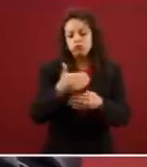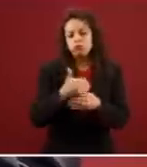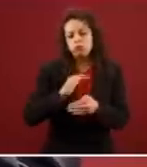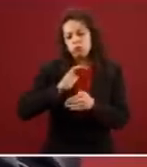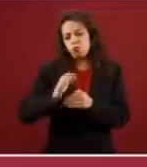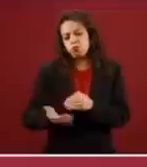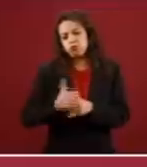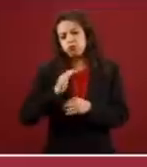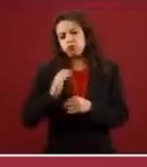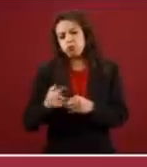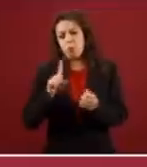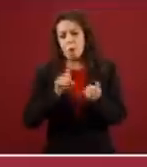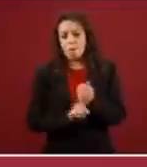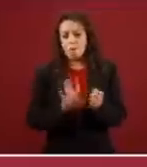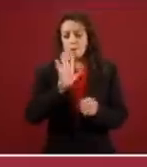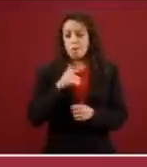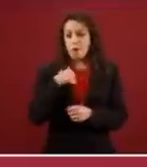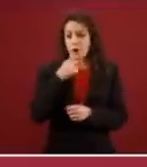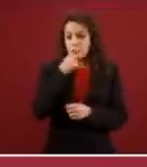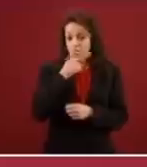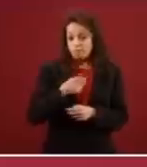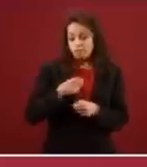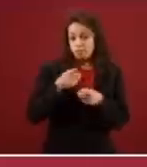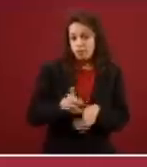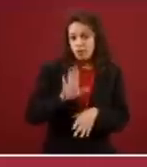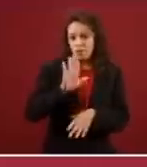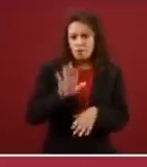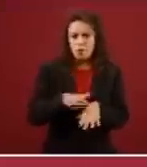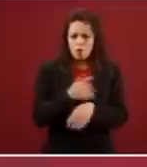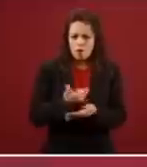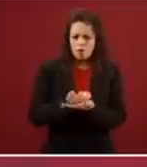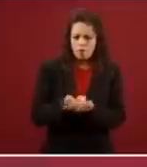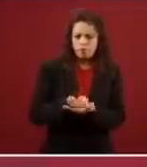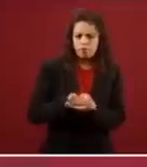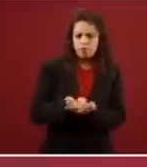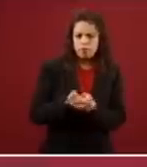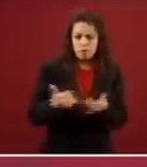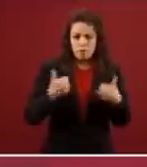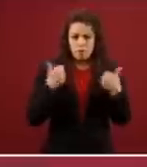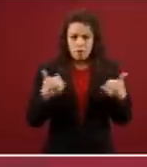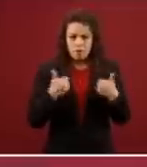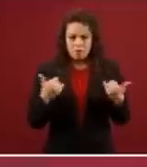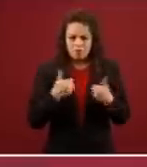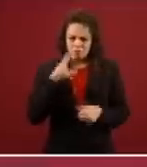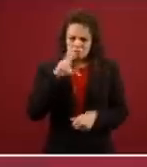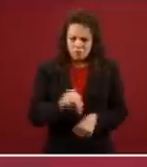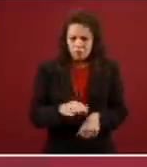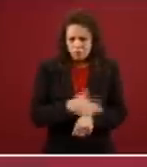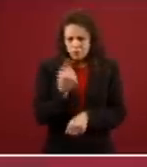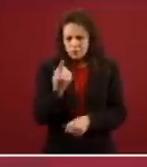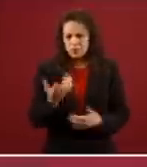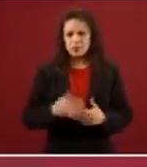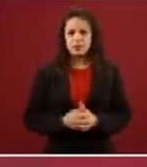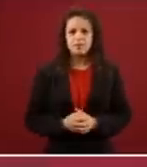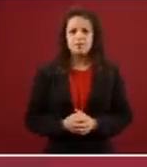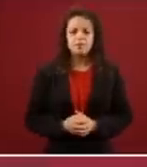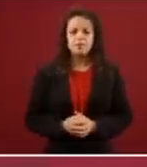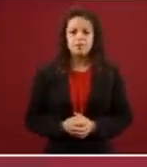que cómo se le va a estar pagando a los jóvenes O sea, se les va a